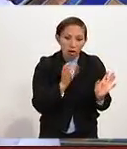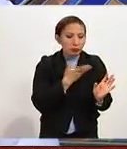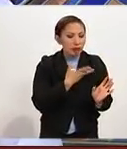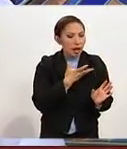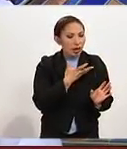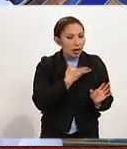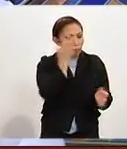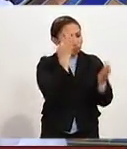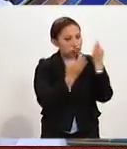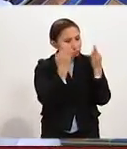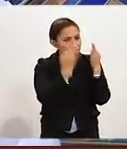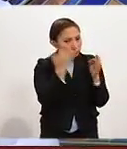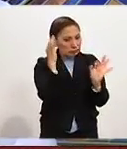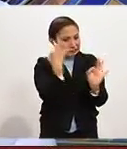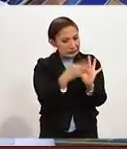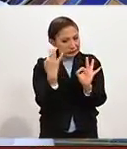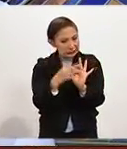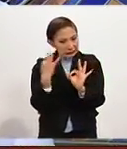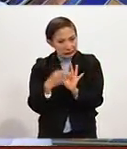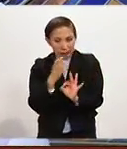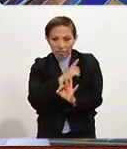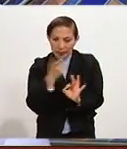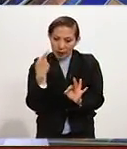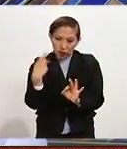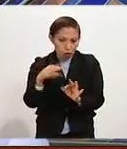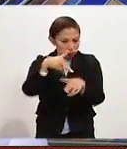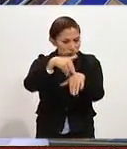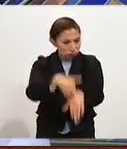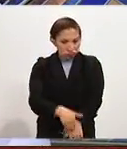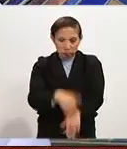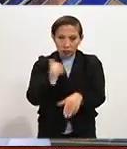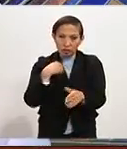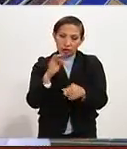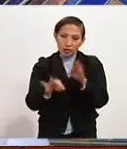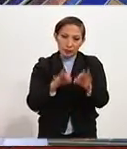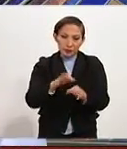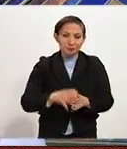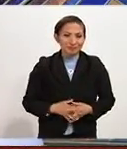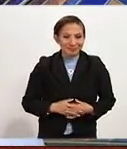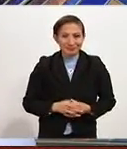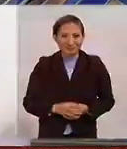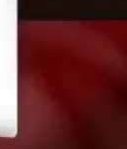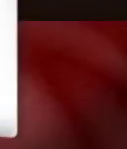tengan la atención médica adecuada y que lleven a cabo todos sus tratamientos.